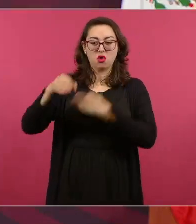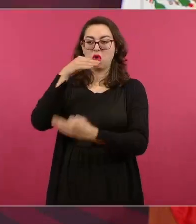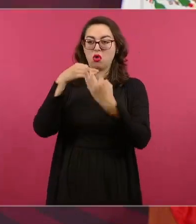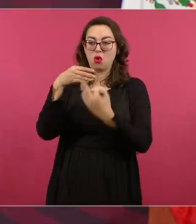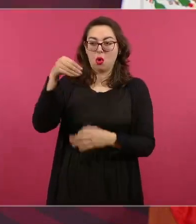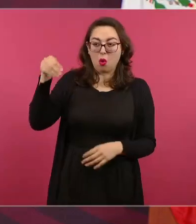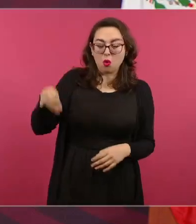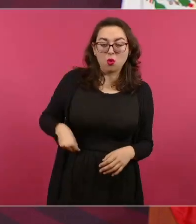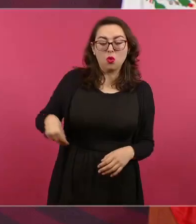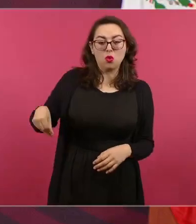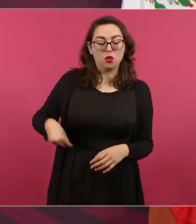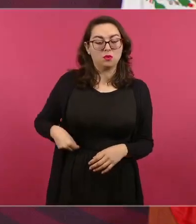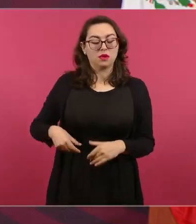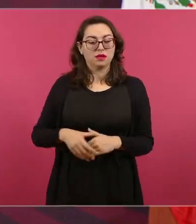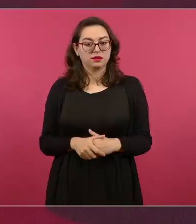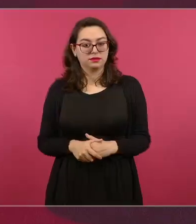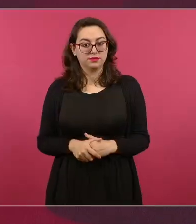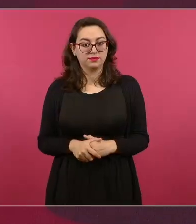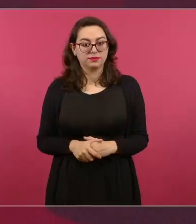No,